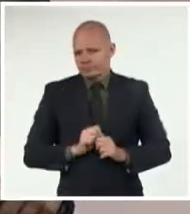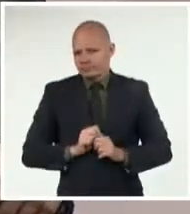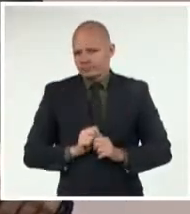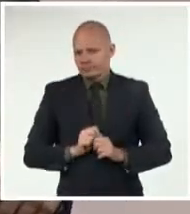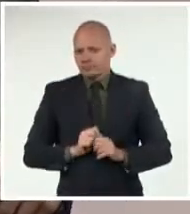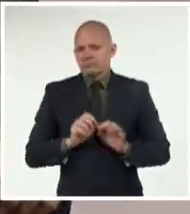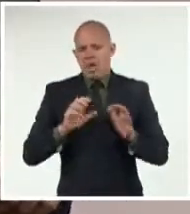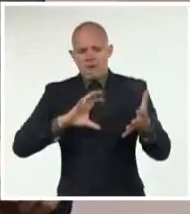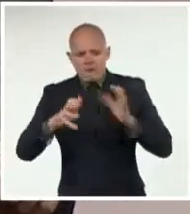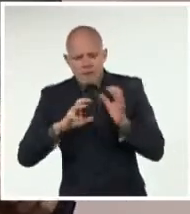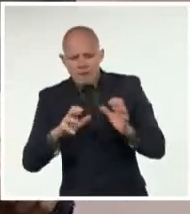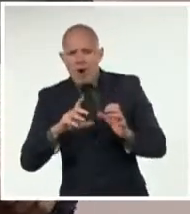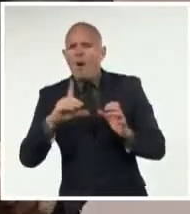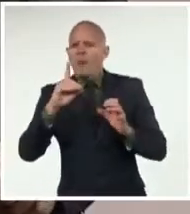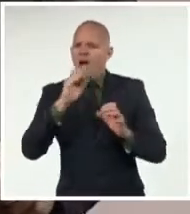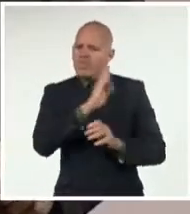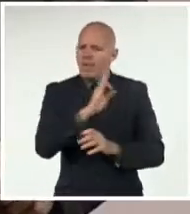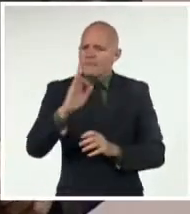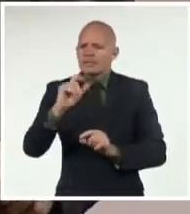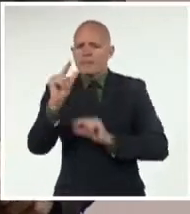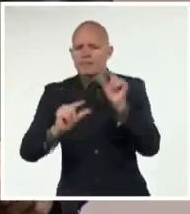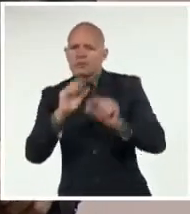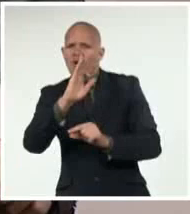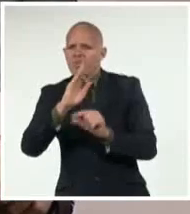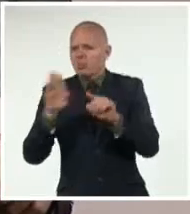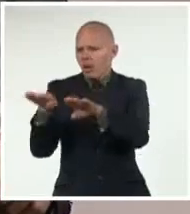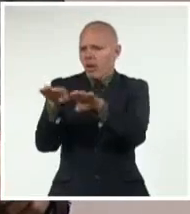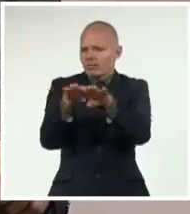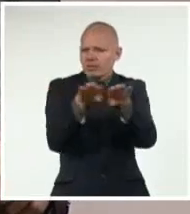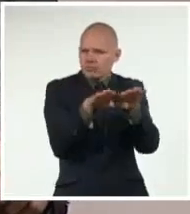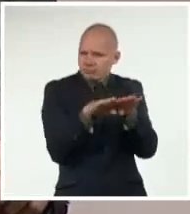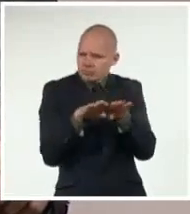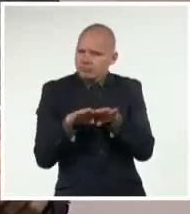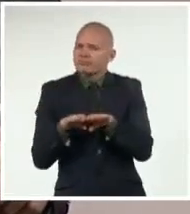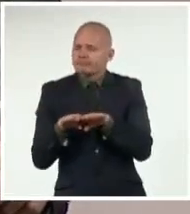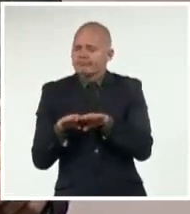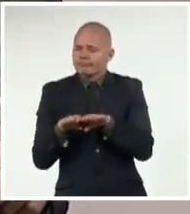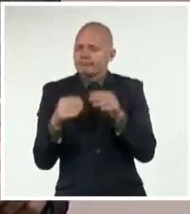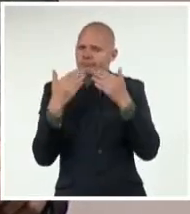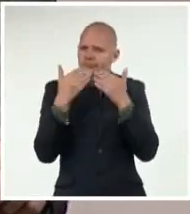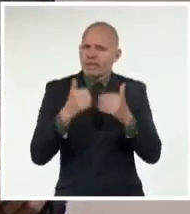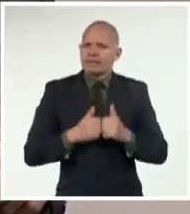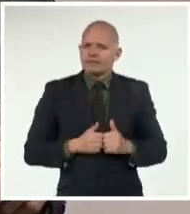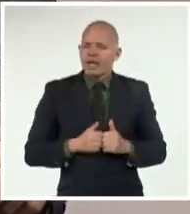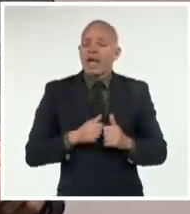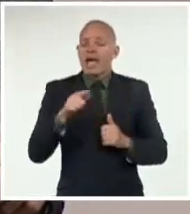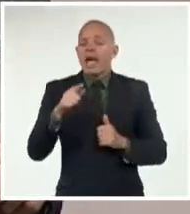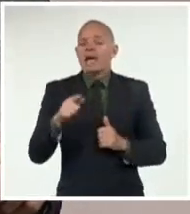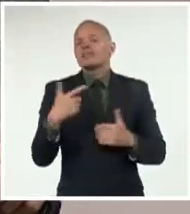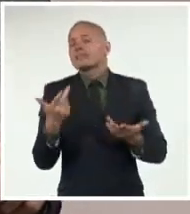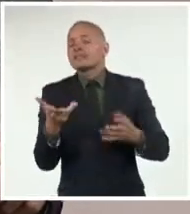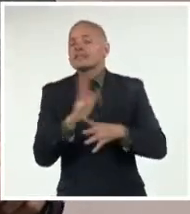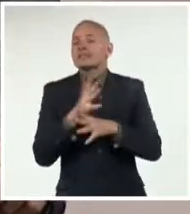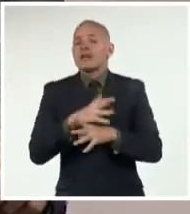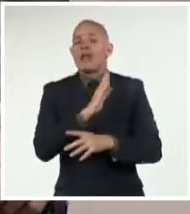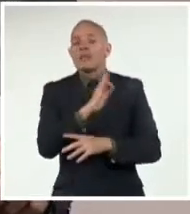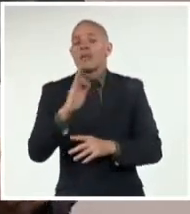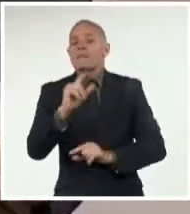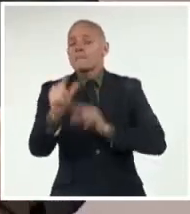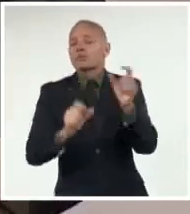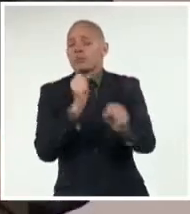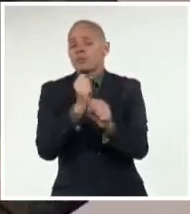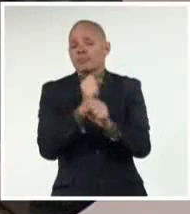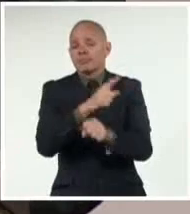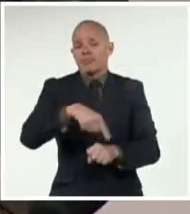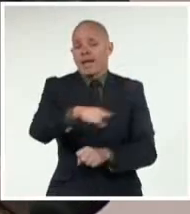democráticos de lo que corresponden a una democracia revolucionaria, a una democracia obrera, porque eso significa el